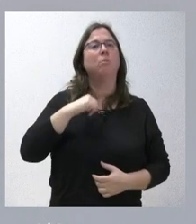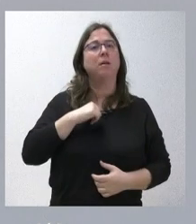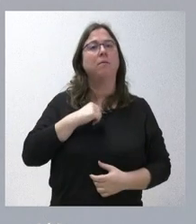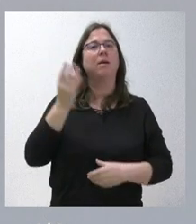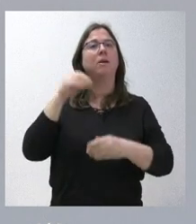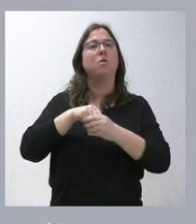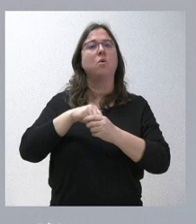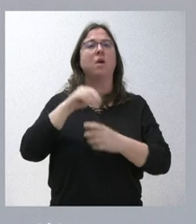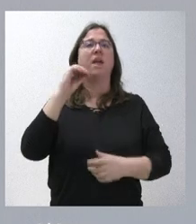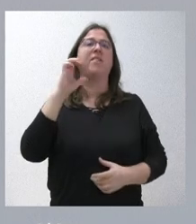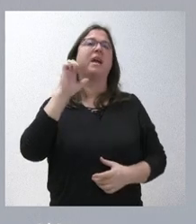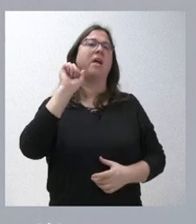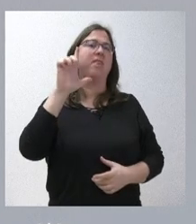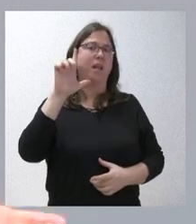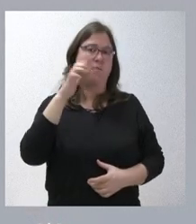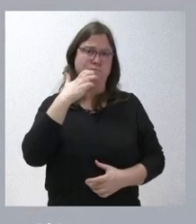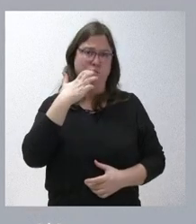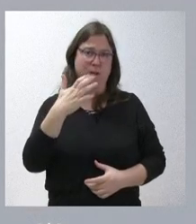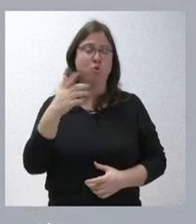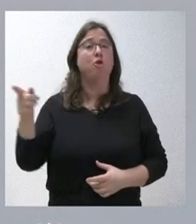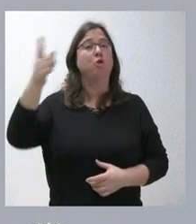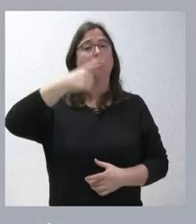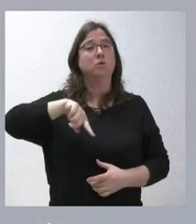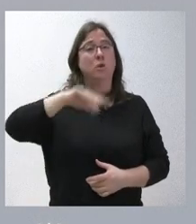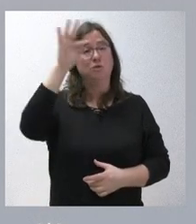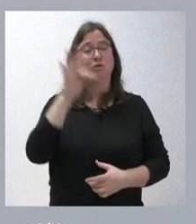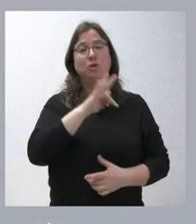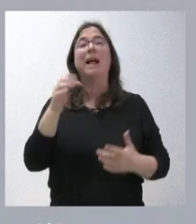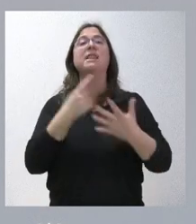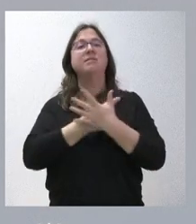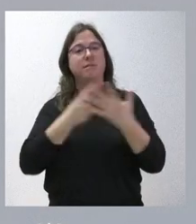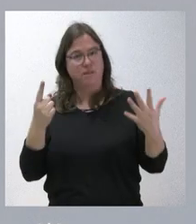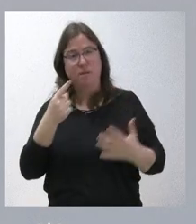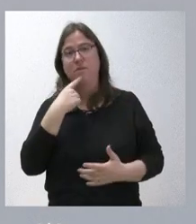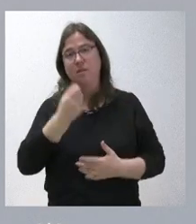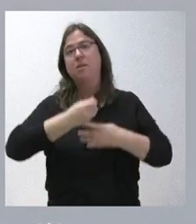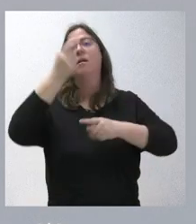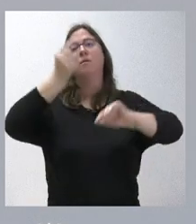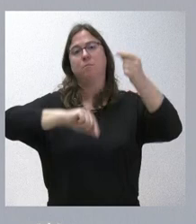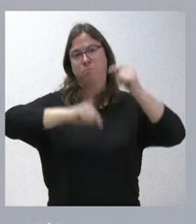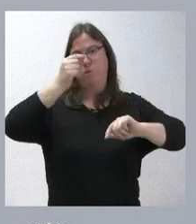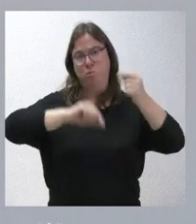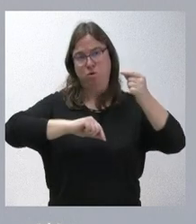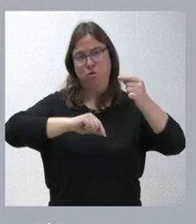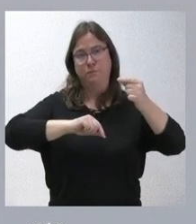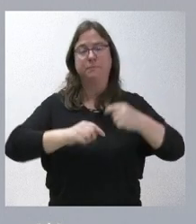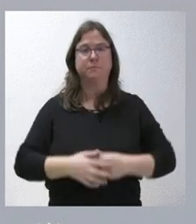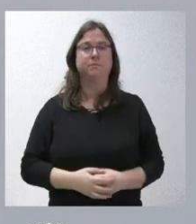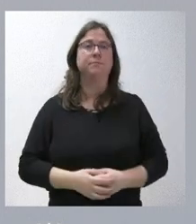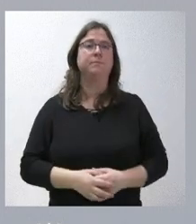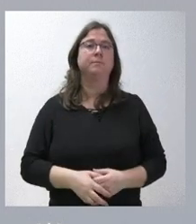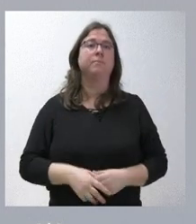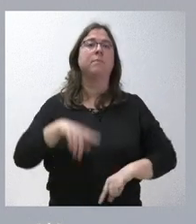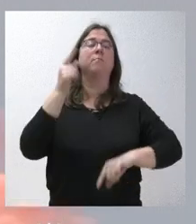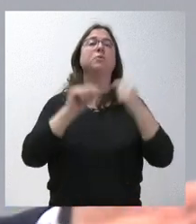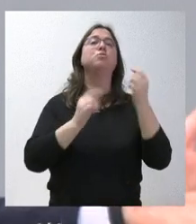itactil por poner por caso y entre todos estaríamos sumando esos 16 que efectivamente son los que figuran en los presupuestos de la de la de la